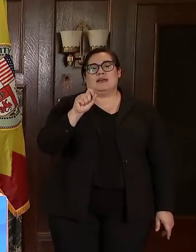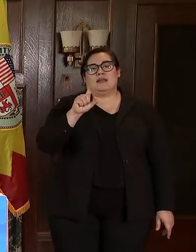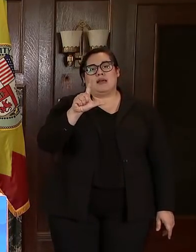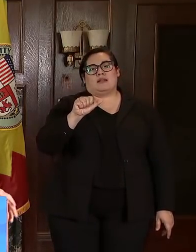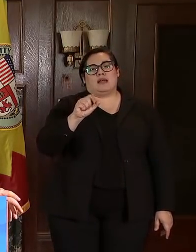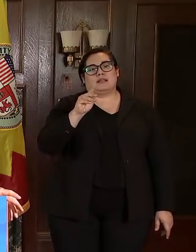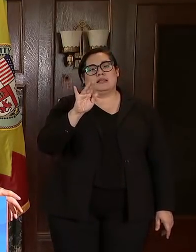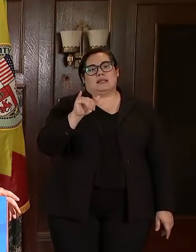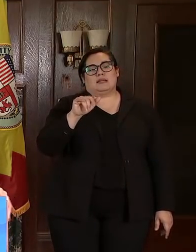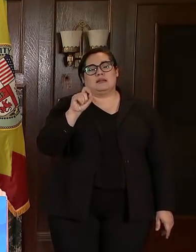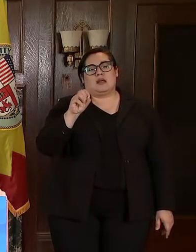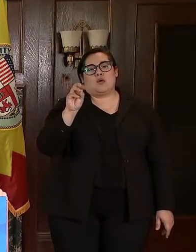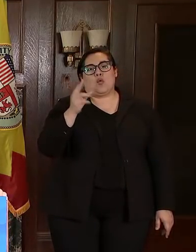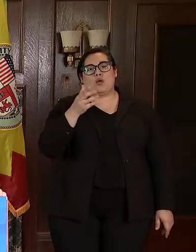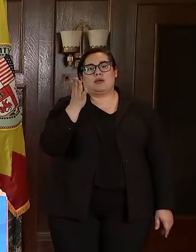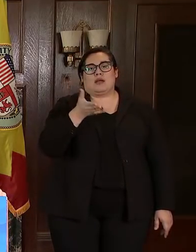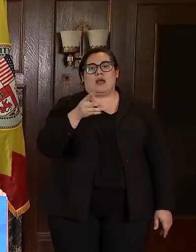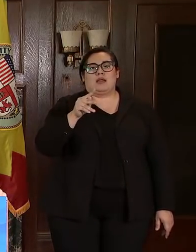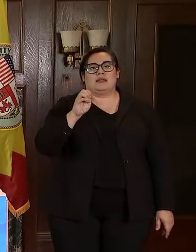coronavirus.lacity.org/testing o llámanos al